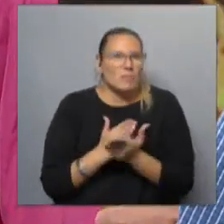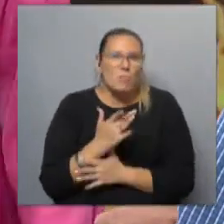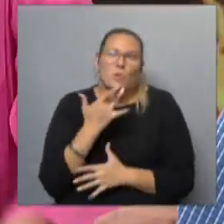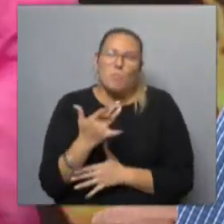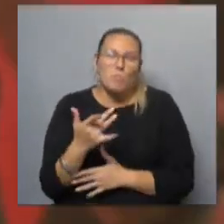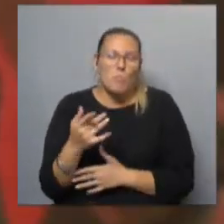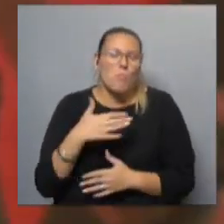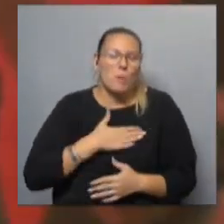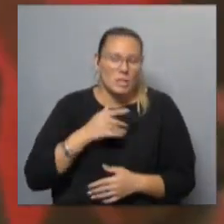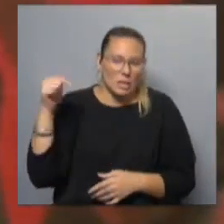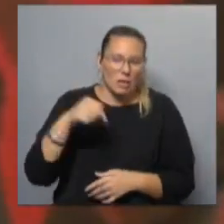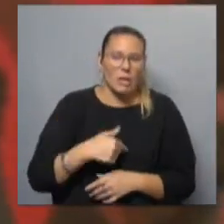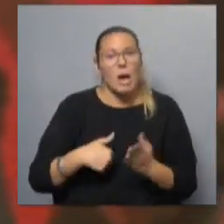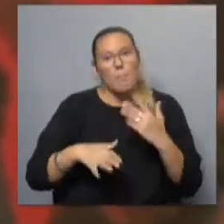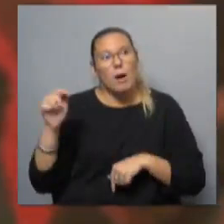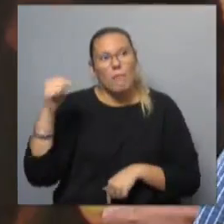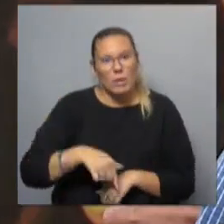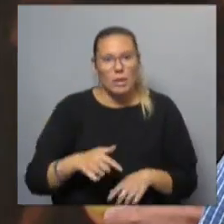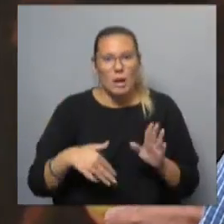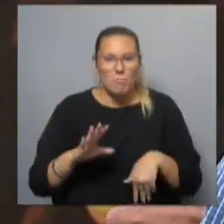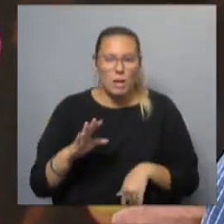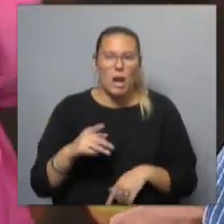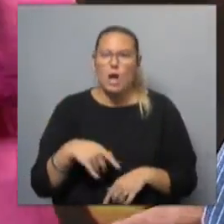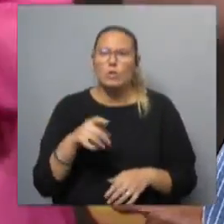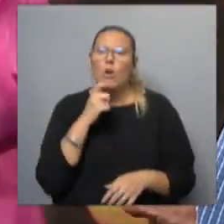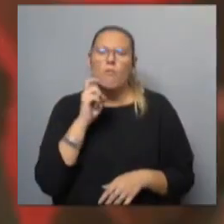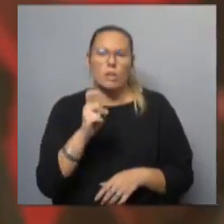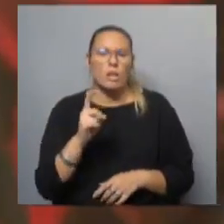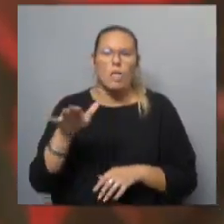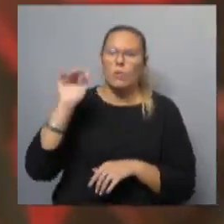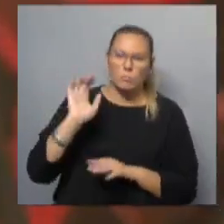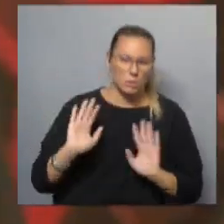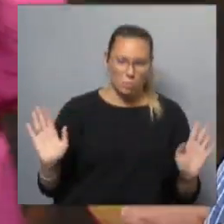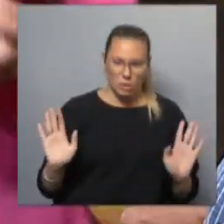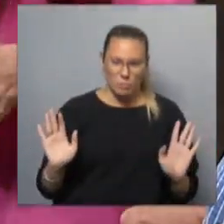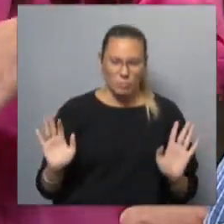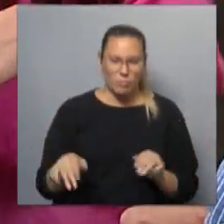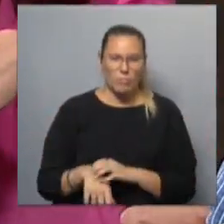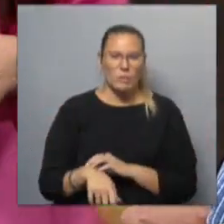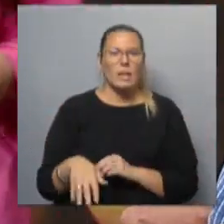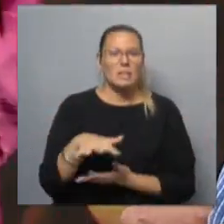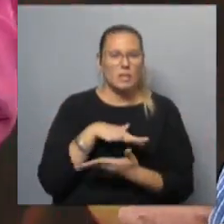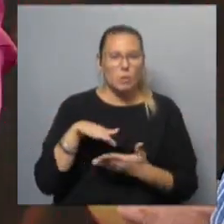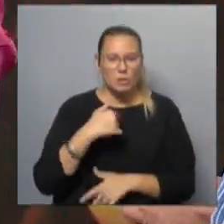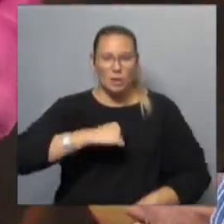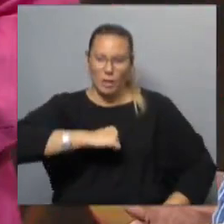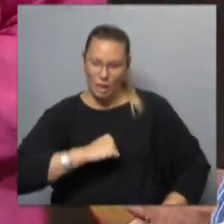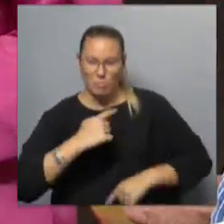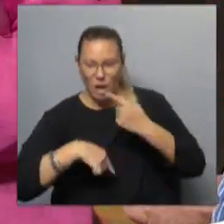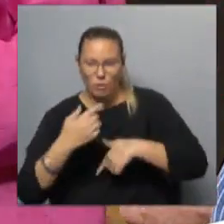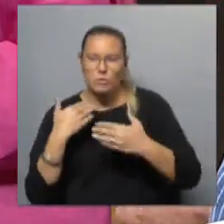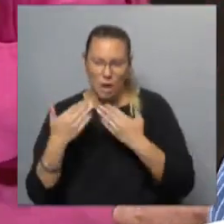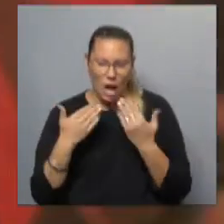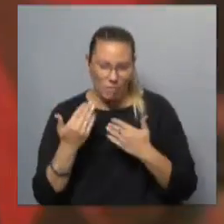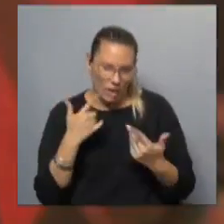Qué lindo, me encanta. Muchas gracias, profe. Todos los feriados... Además, decime si esta situación acá de... No nos da para charlar un buen